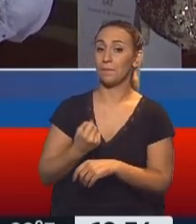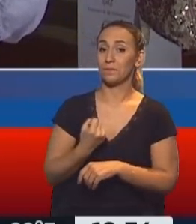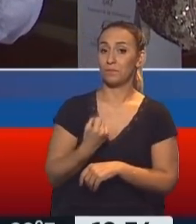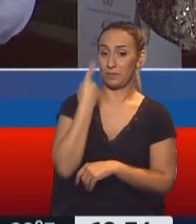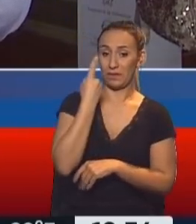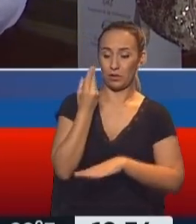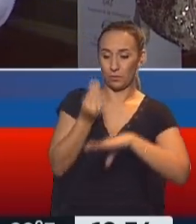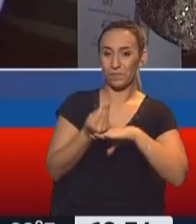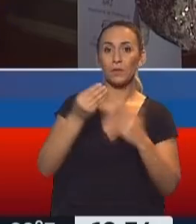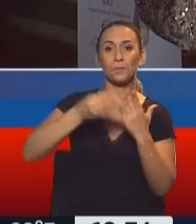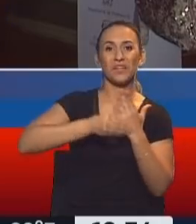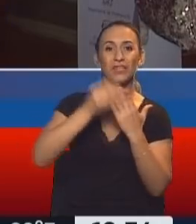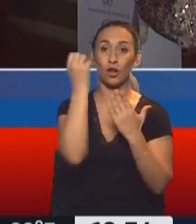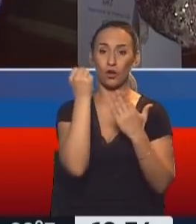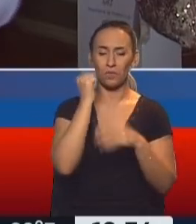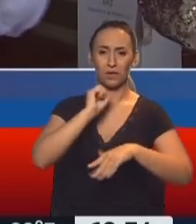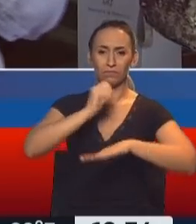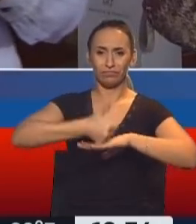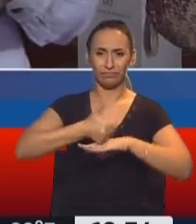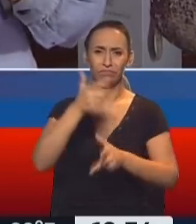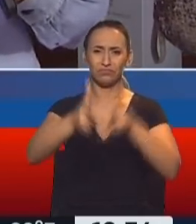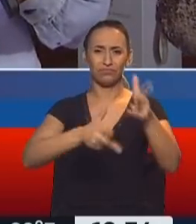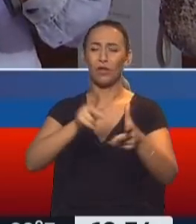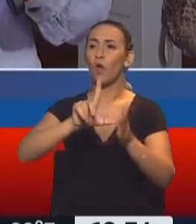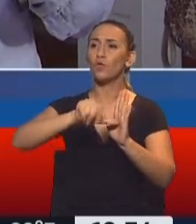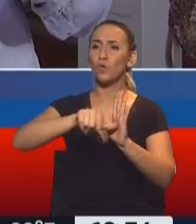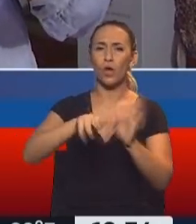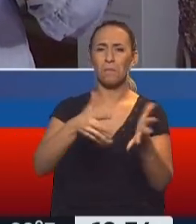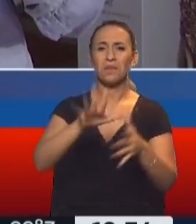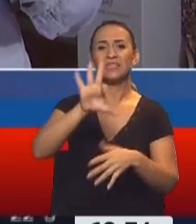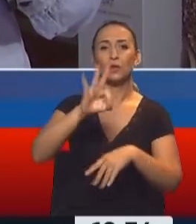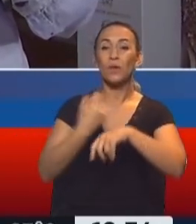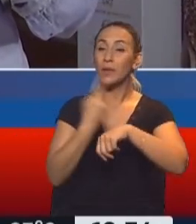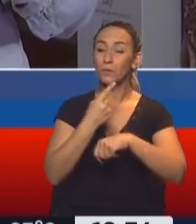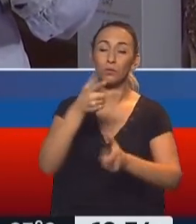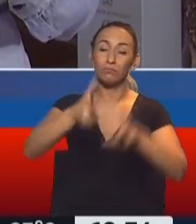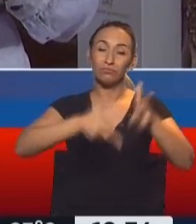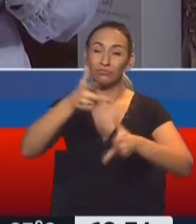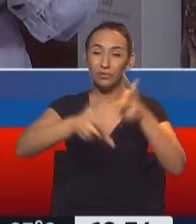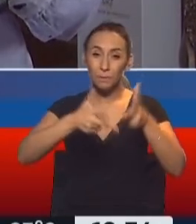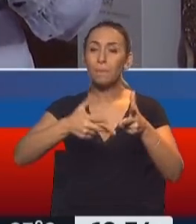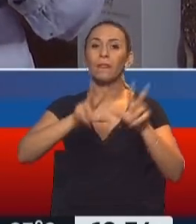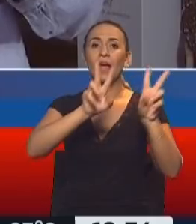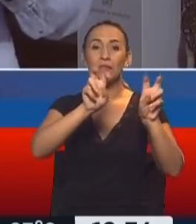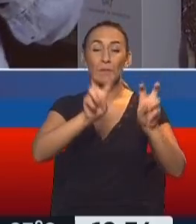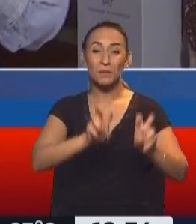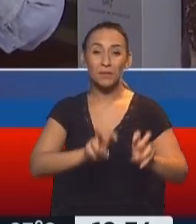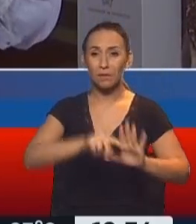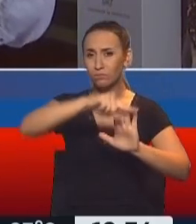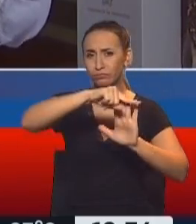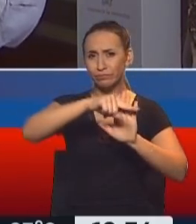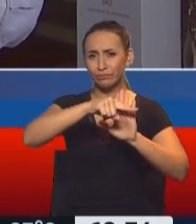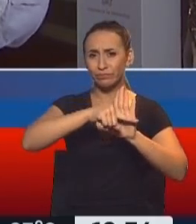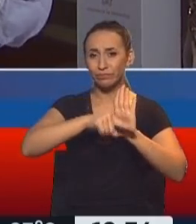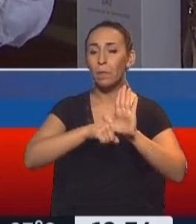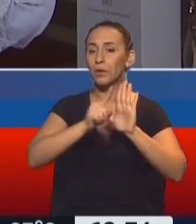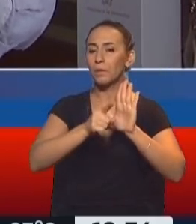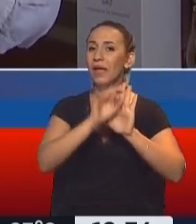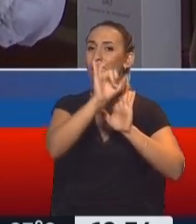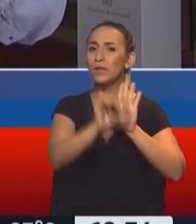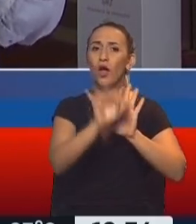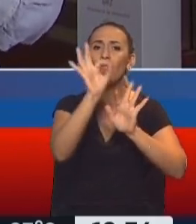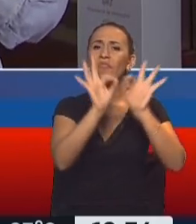de Economía que duró aproximadamente 50 minutos, donde tocó varios temas y fue muy puntilloso